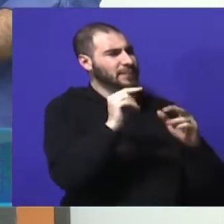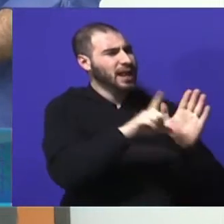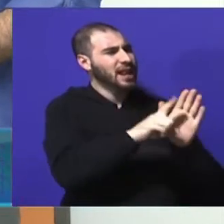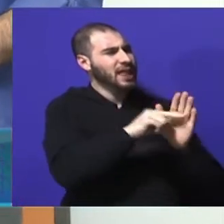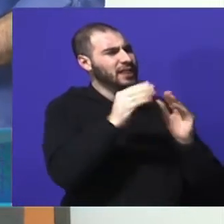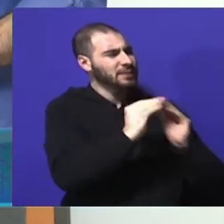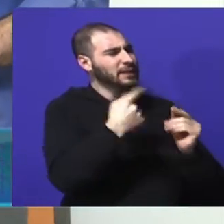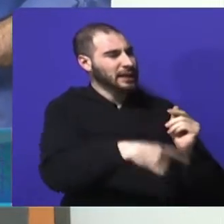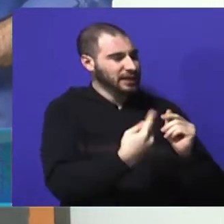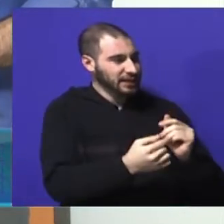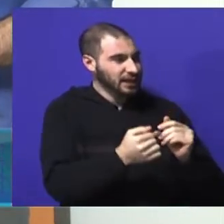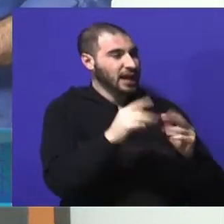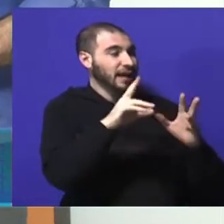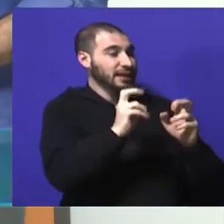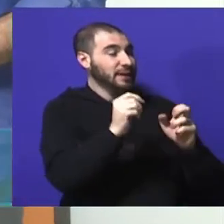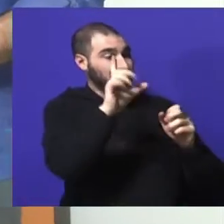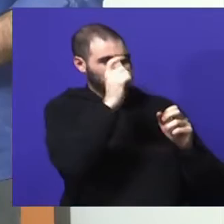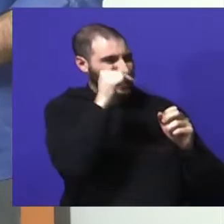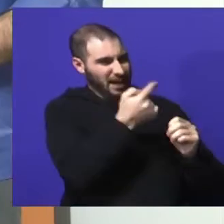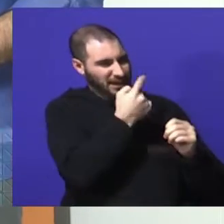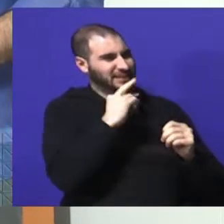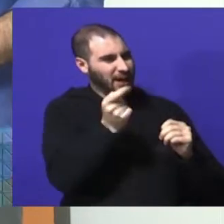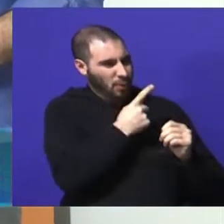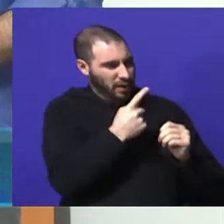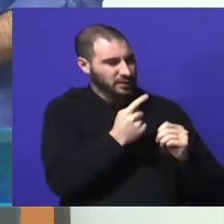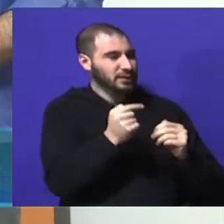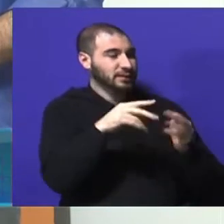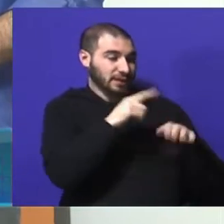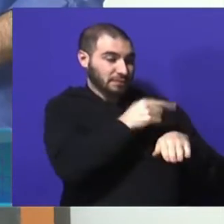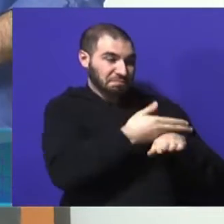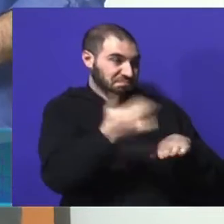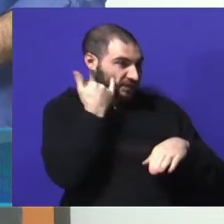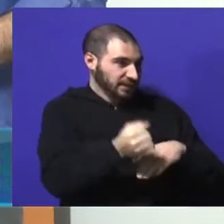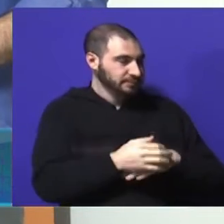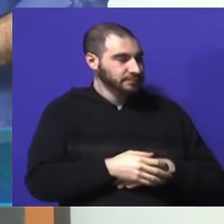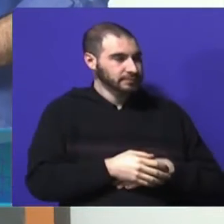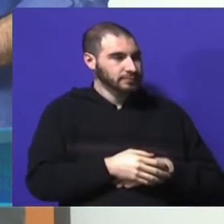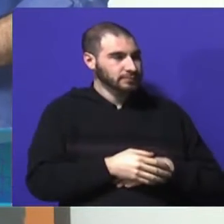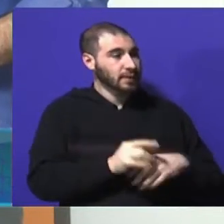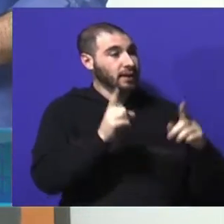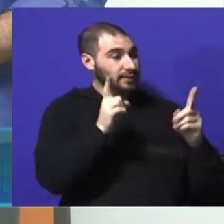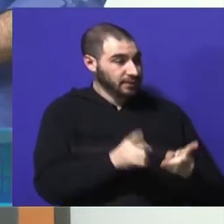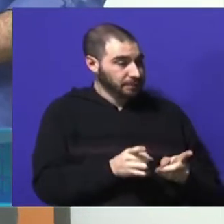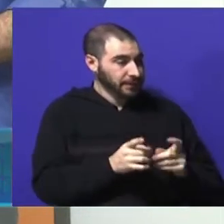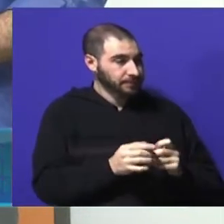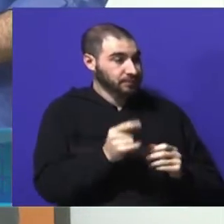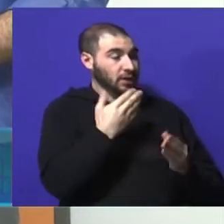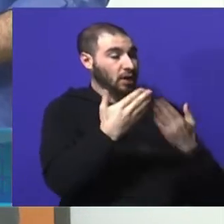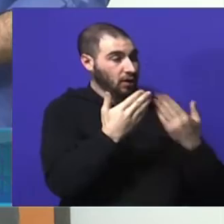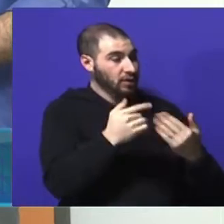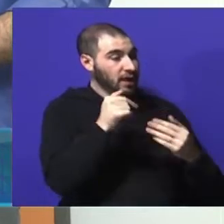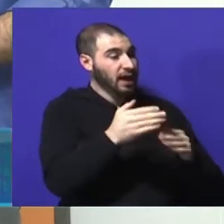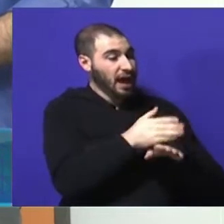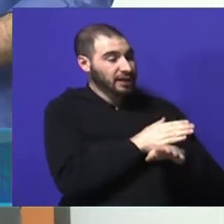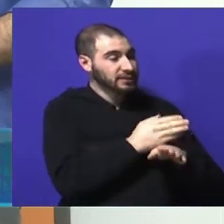legislativo y tu opinión al respecto sobre el caso de Veladero? Ya a un tiempo de lo que ocurrió y también, bueno, repasábamos ahí en la